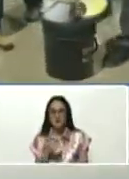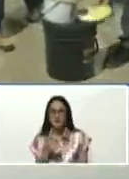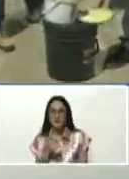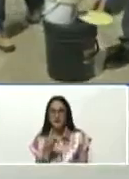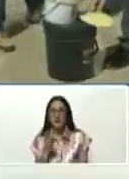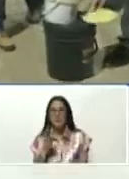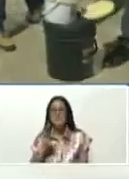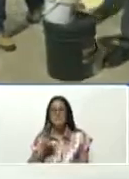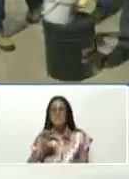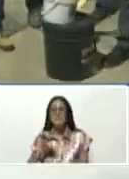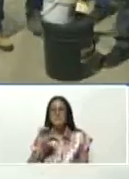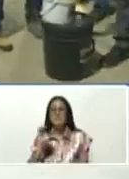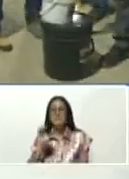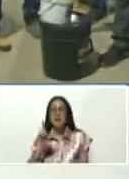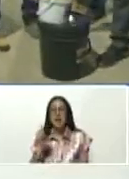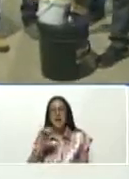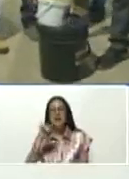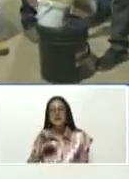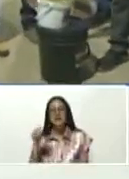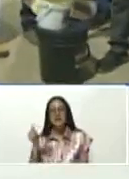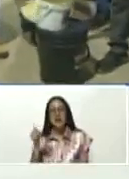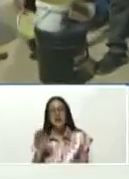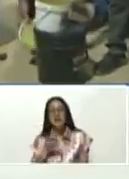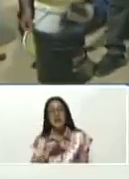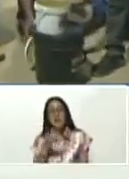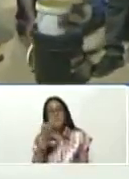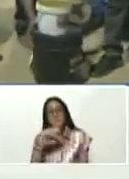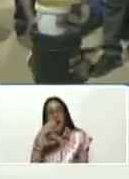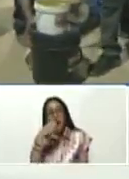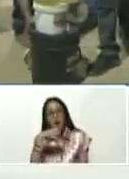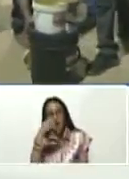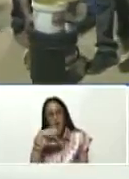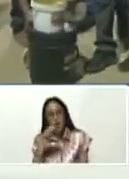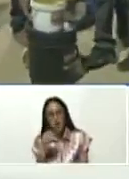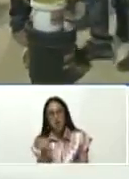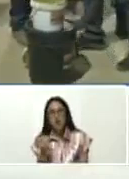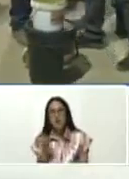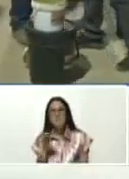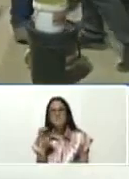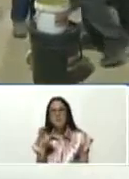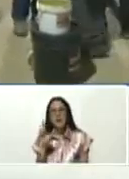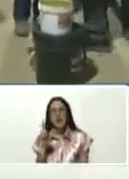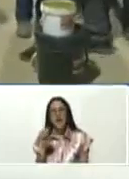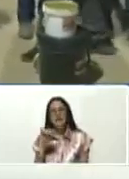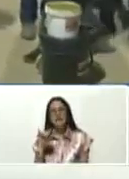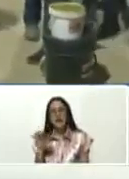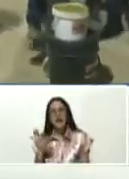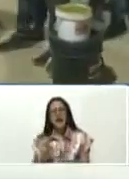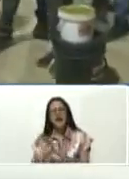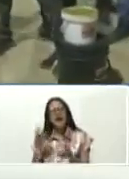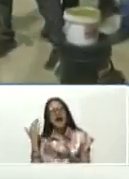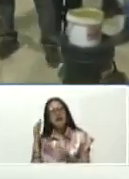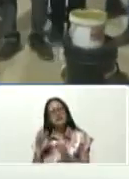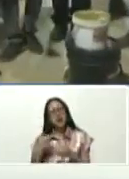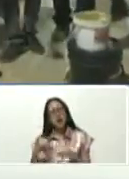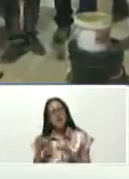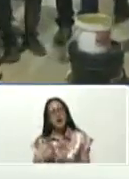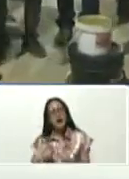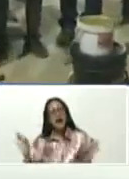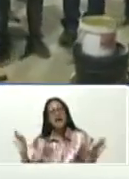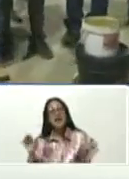melaza de mango. ¿Sabe que la melaza naturalmente y tradicionalmente se hace de caña de azúcar? En este caso